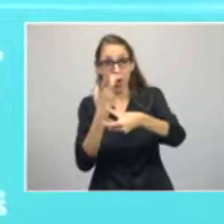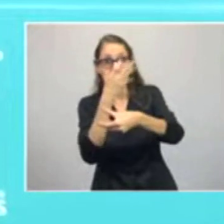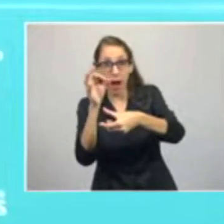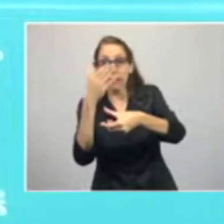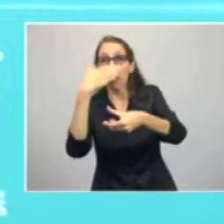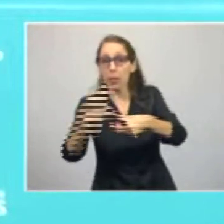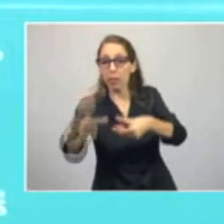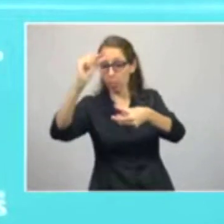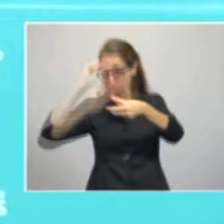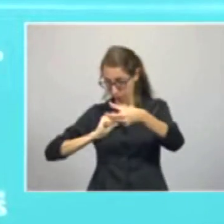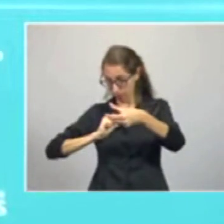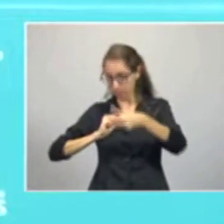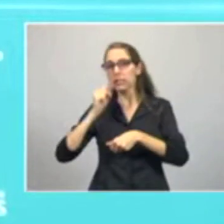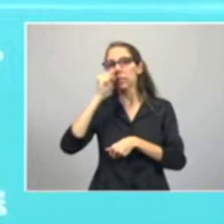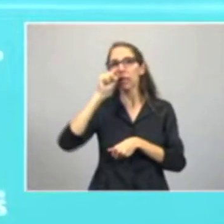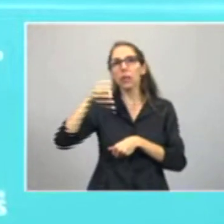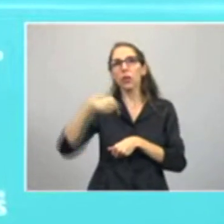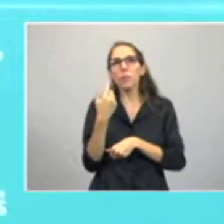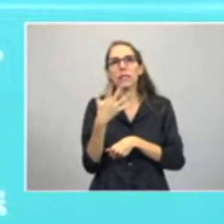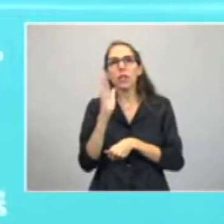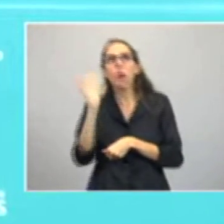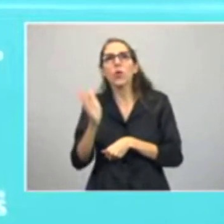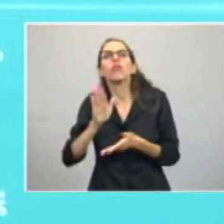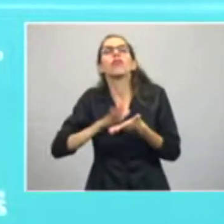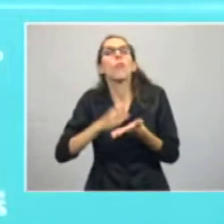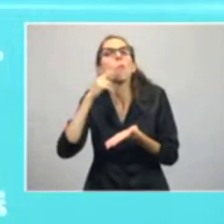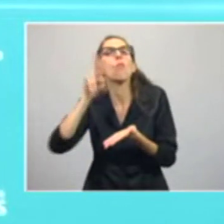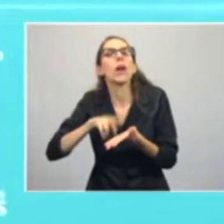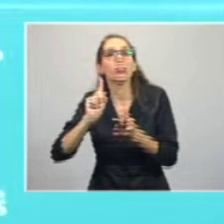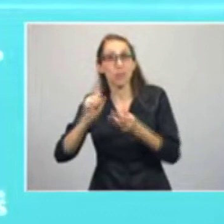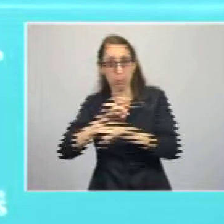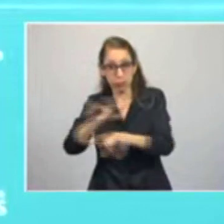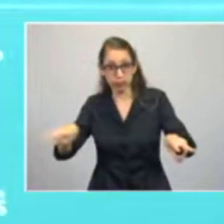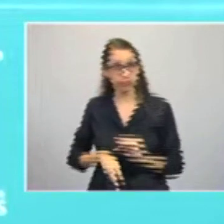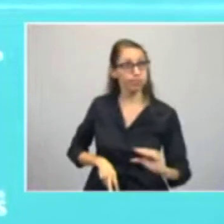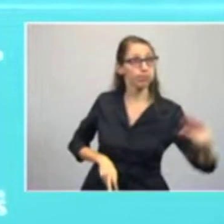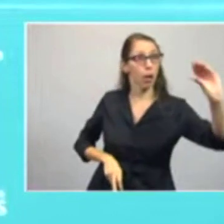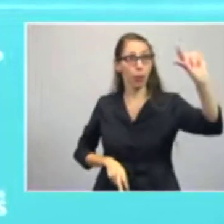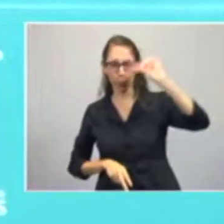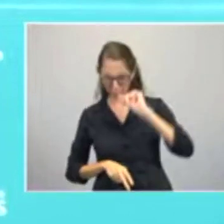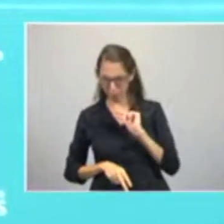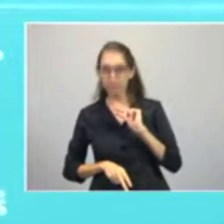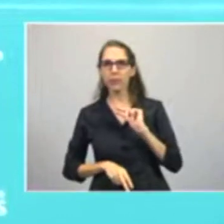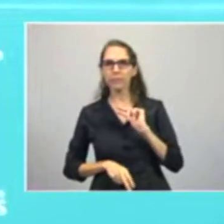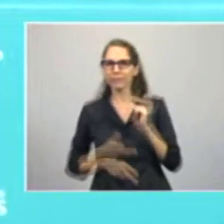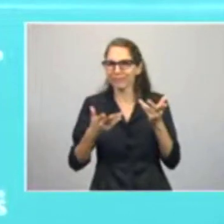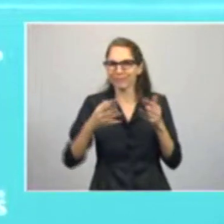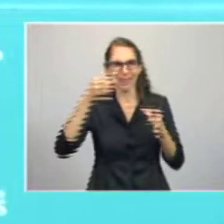,5% de esos impuestos. Así que más desigual, más injusto, no se puede encontrar, pero